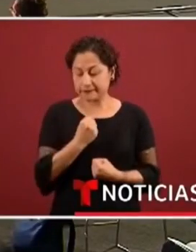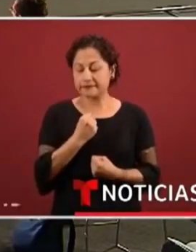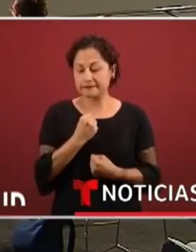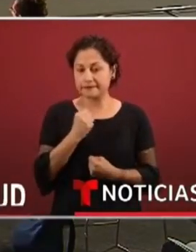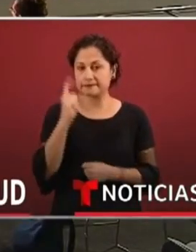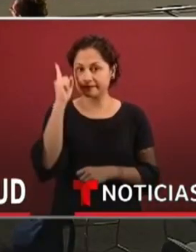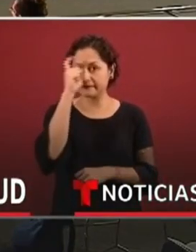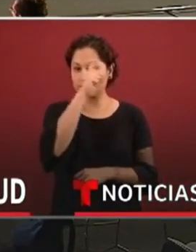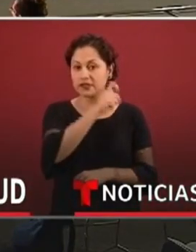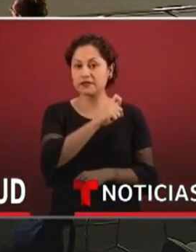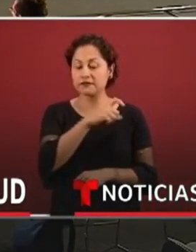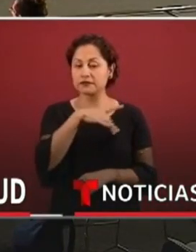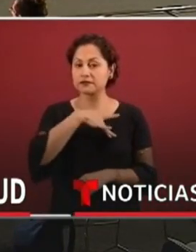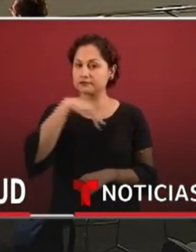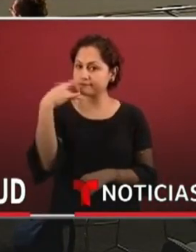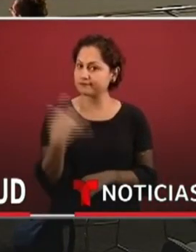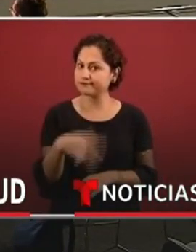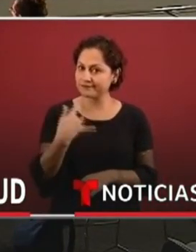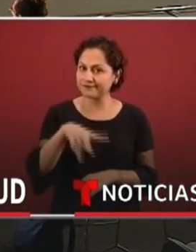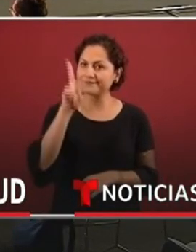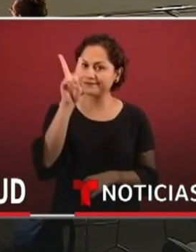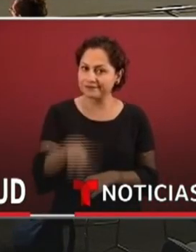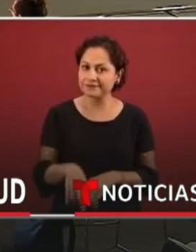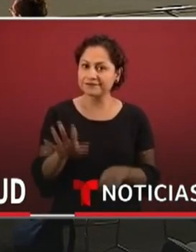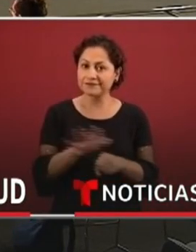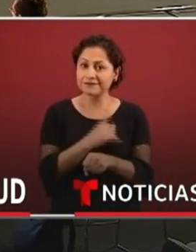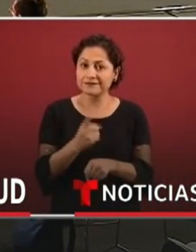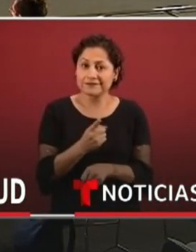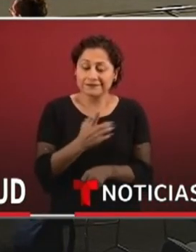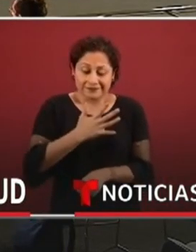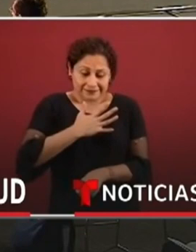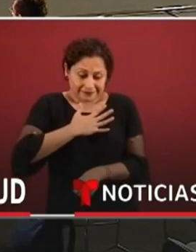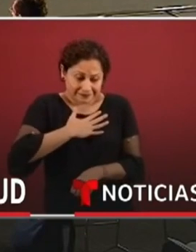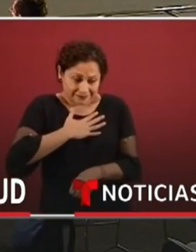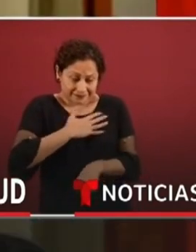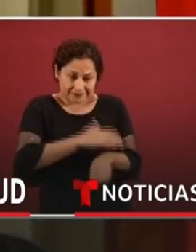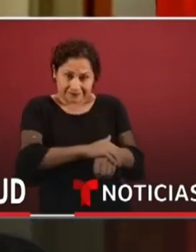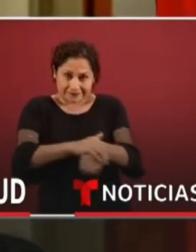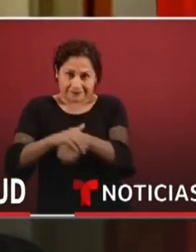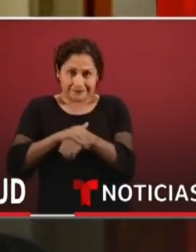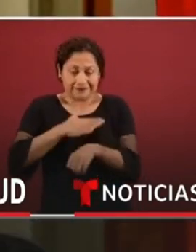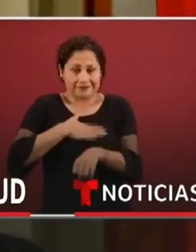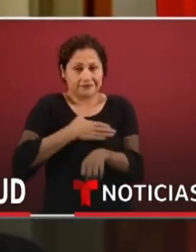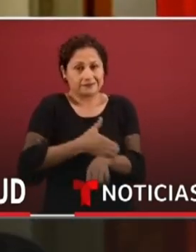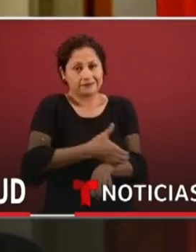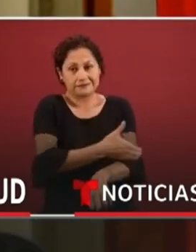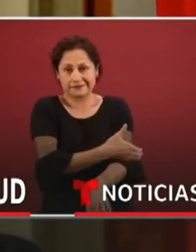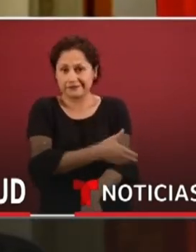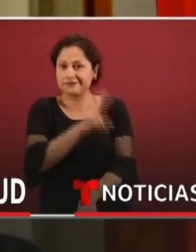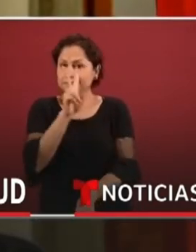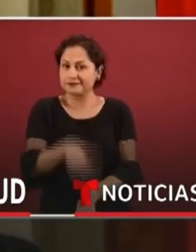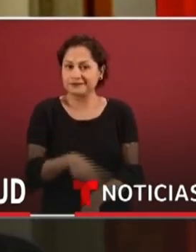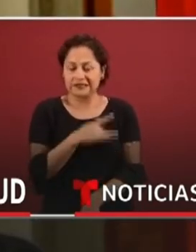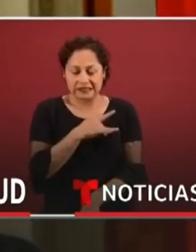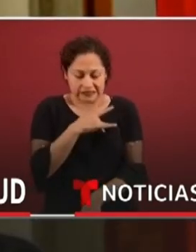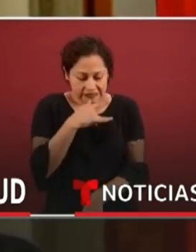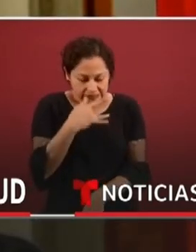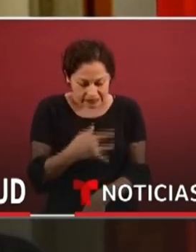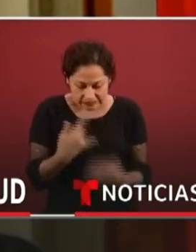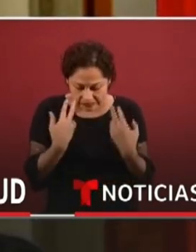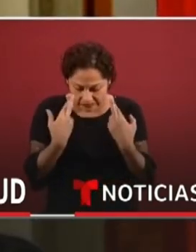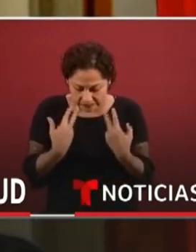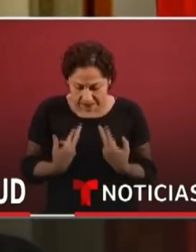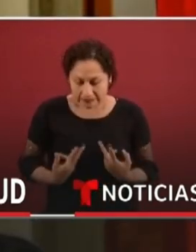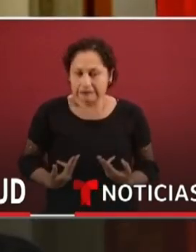Duele hablar de lo que le pasa a tu gente. Duele hablar de los trabajadores